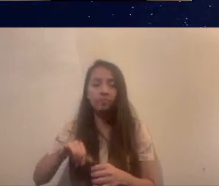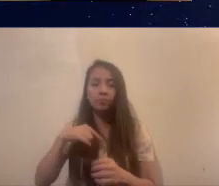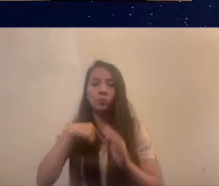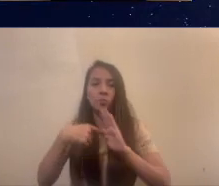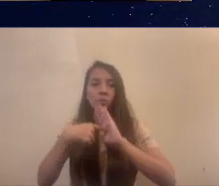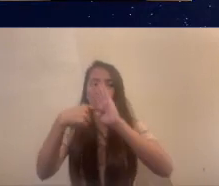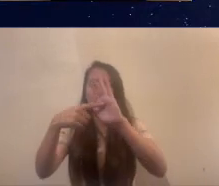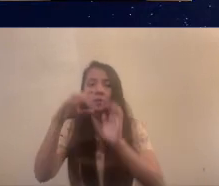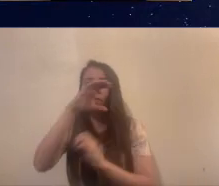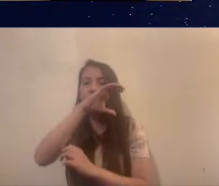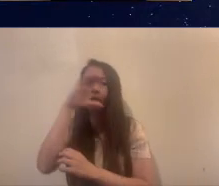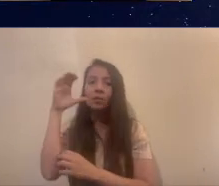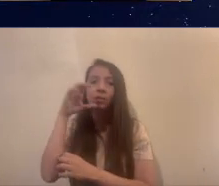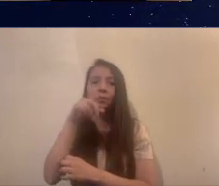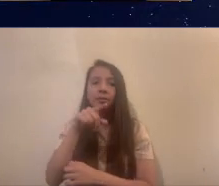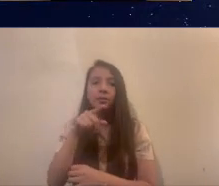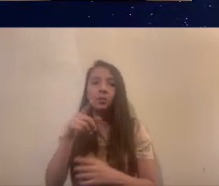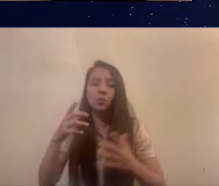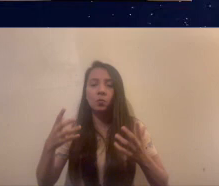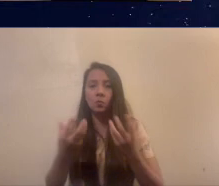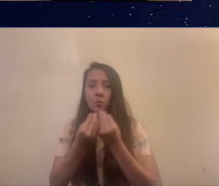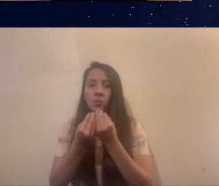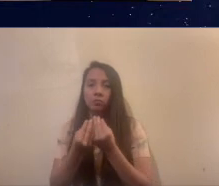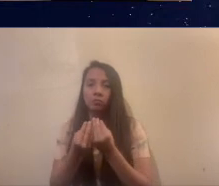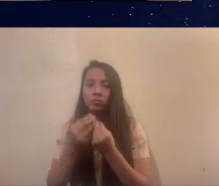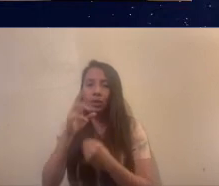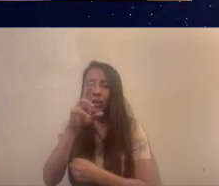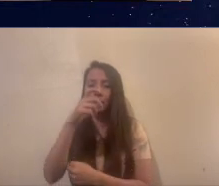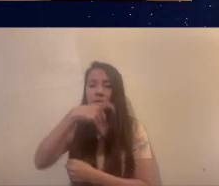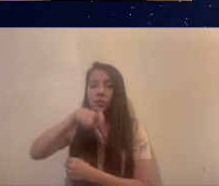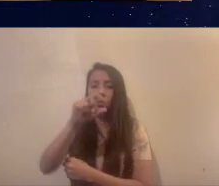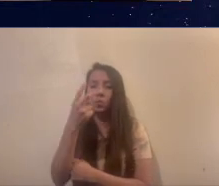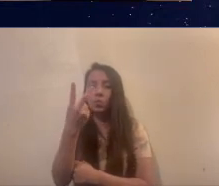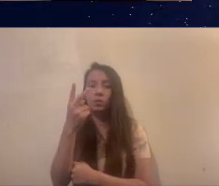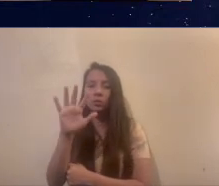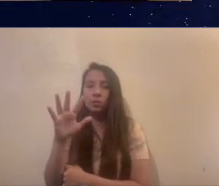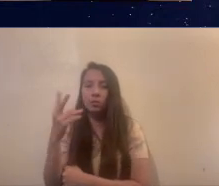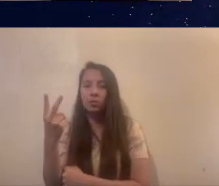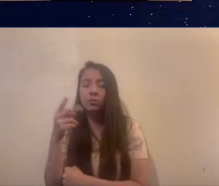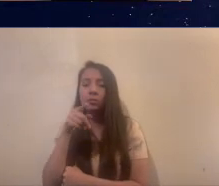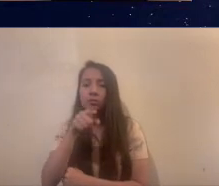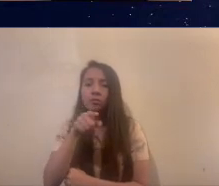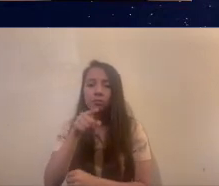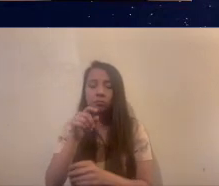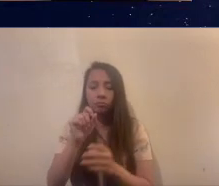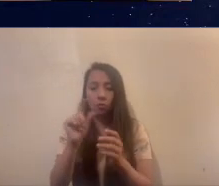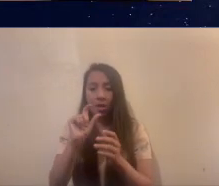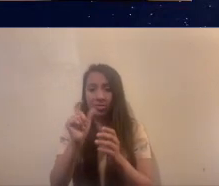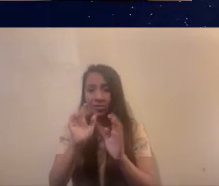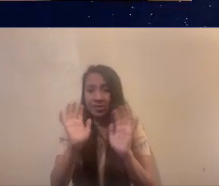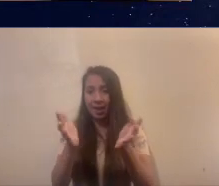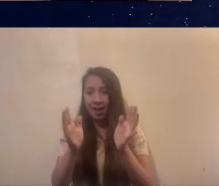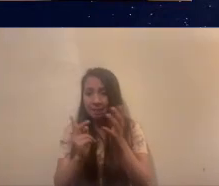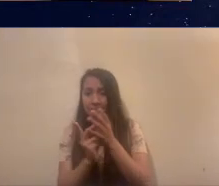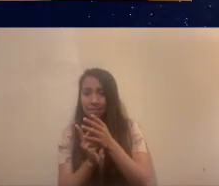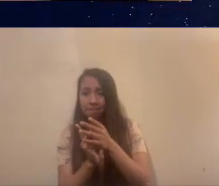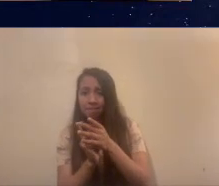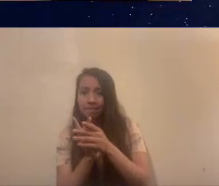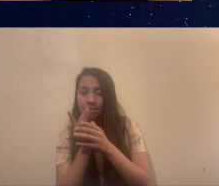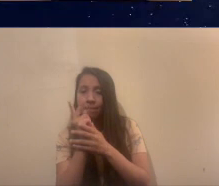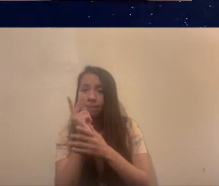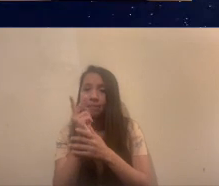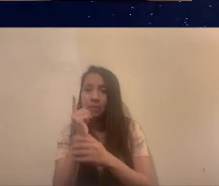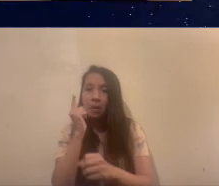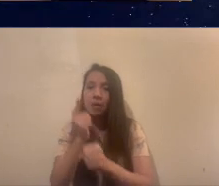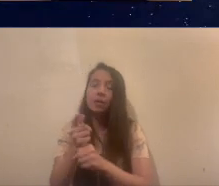de una de las variedades que ensayamos junto con la RQ252, que al germinar nos dimos